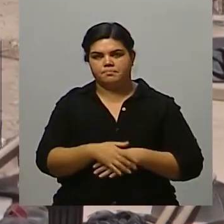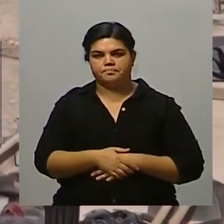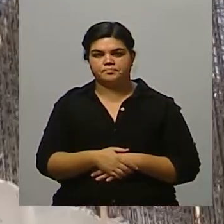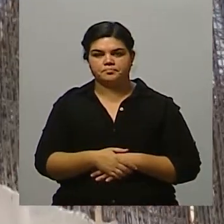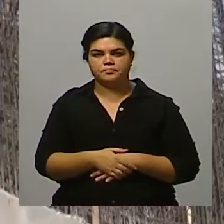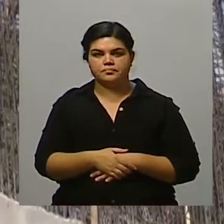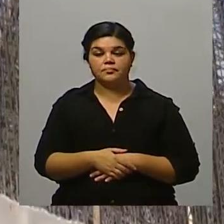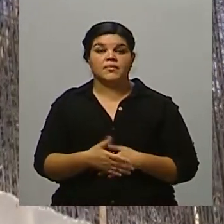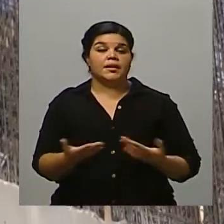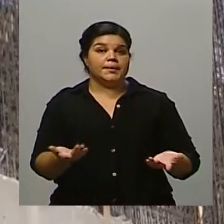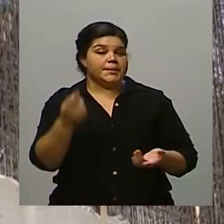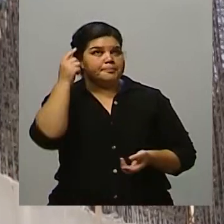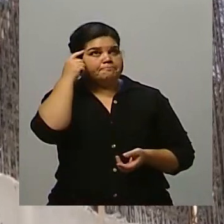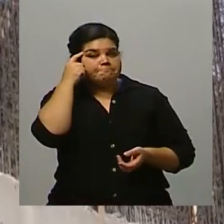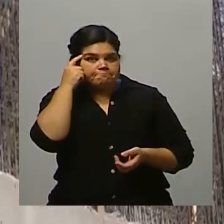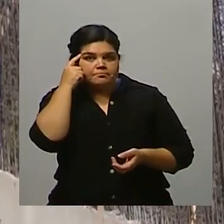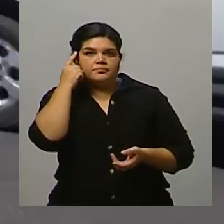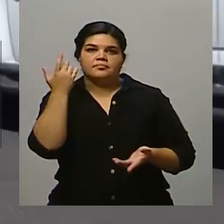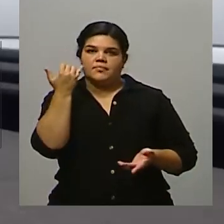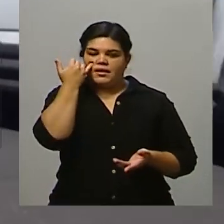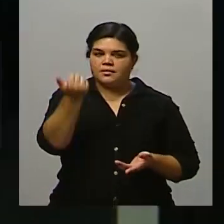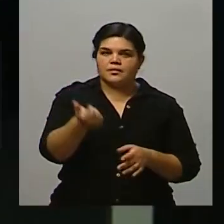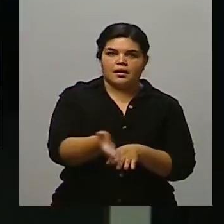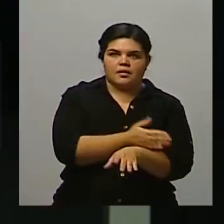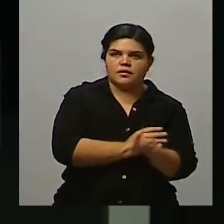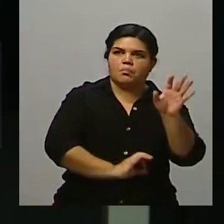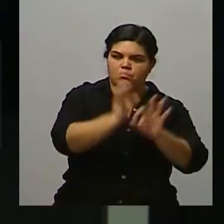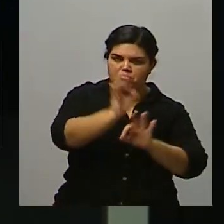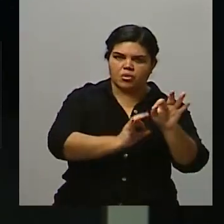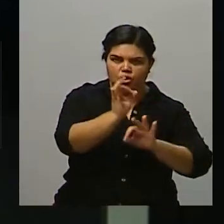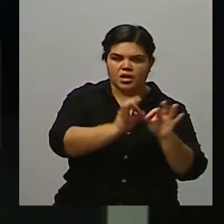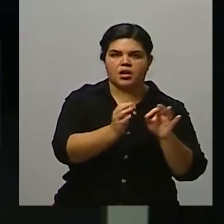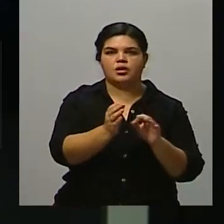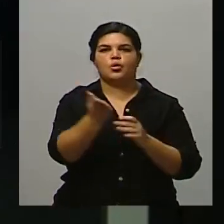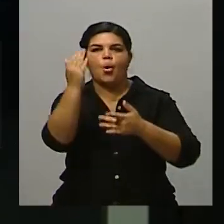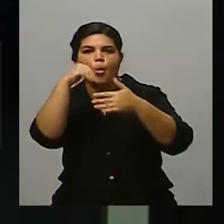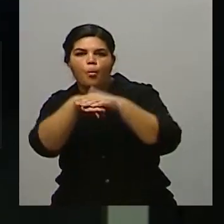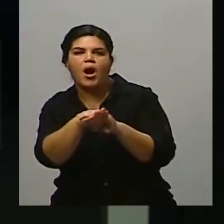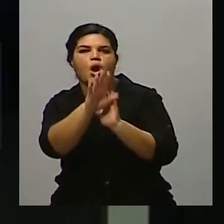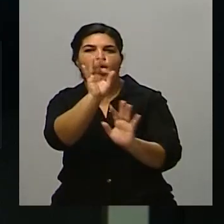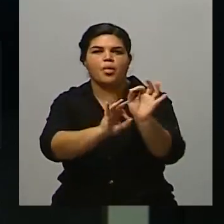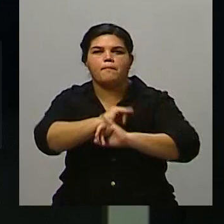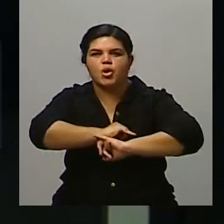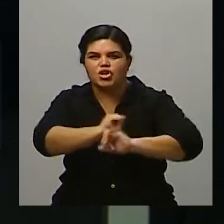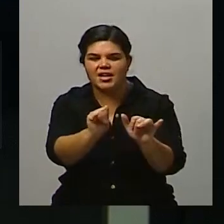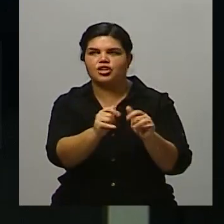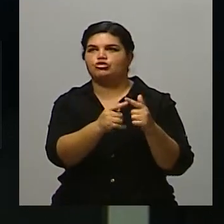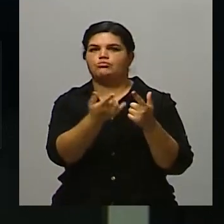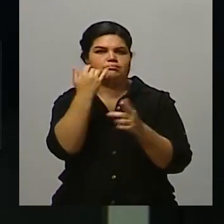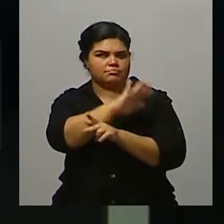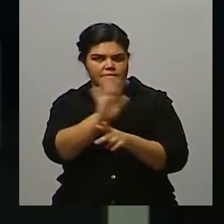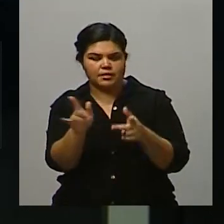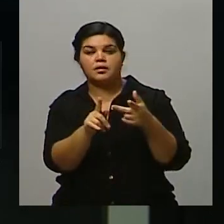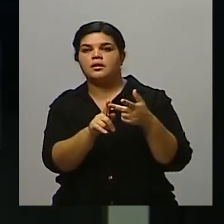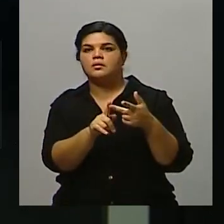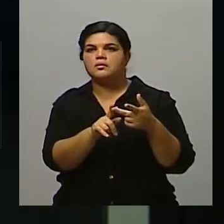pensar que, bueno, ahí ya hemos hablado de cómo es el tema de los proyectos, los bancos de proyectos, cuáles son las prioridades, pero ahora la pregunta que seguramente más de uno se va a